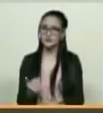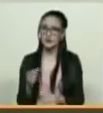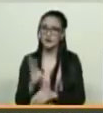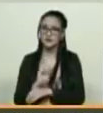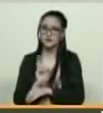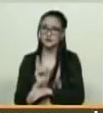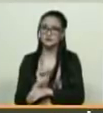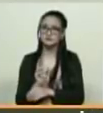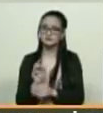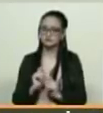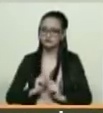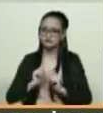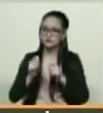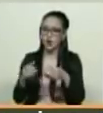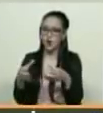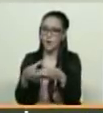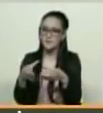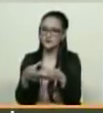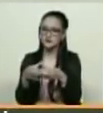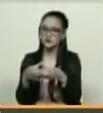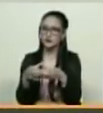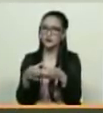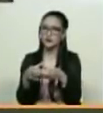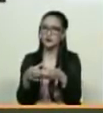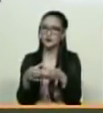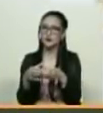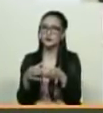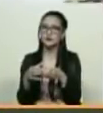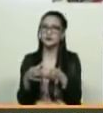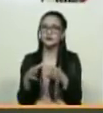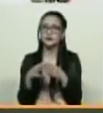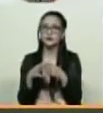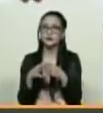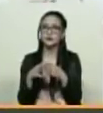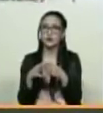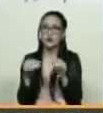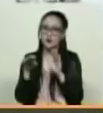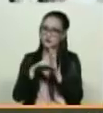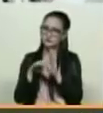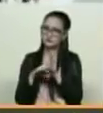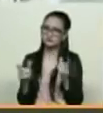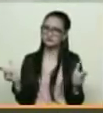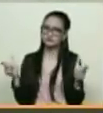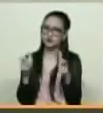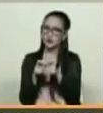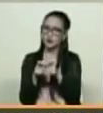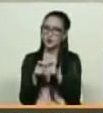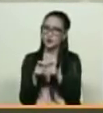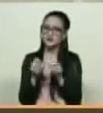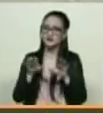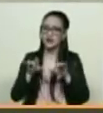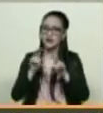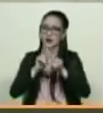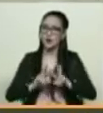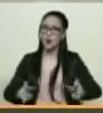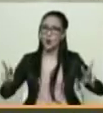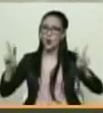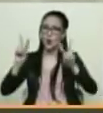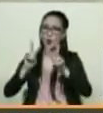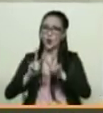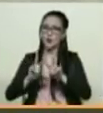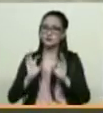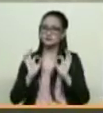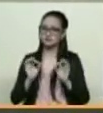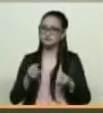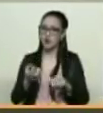se designará una comisión paritaria de las partes que se reunirán con el Secretario General de Naciones Unidas a los efectos